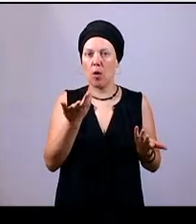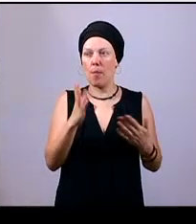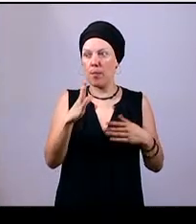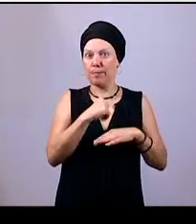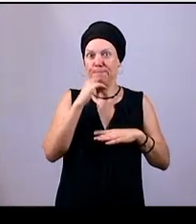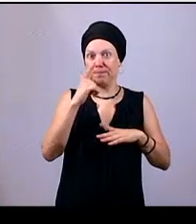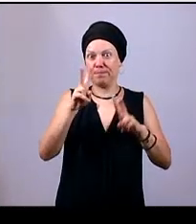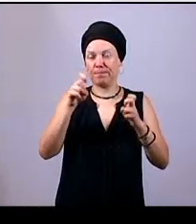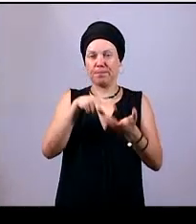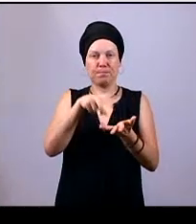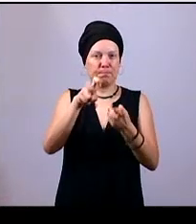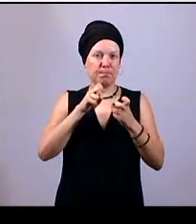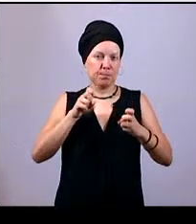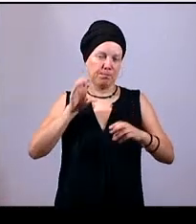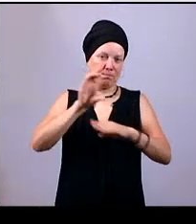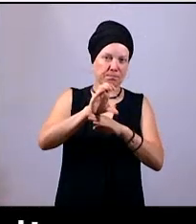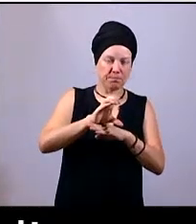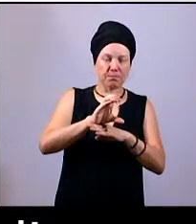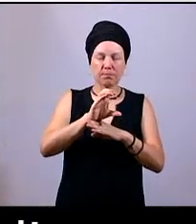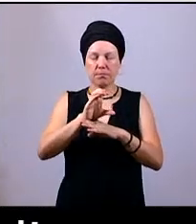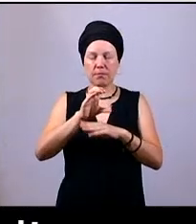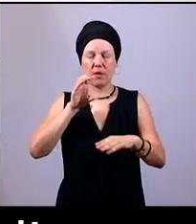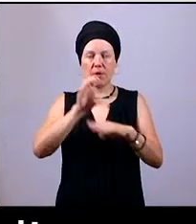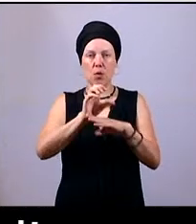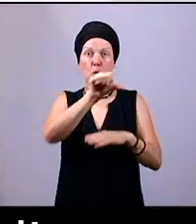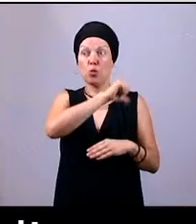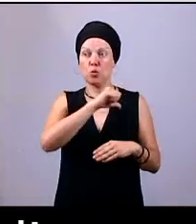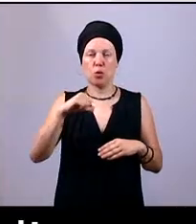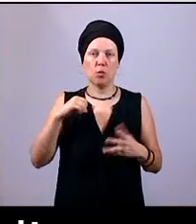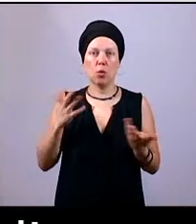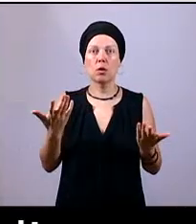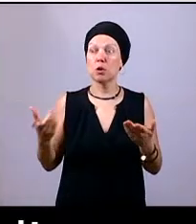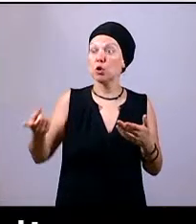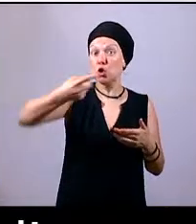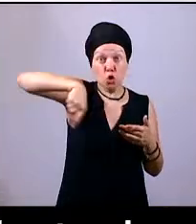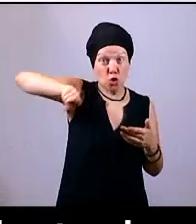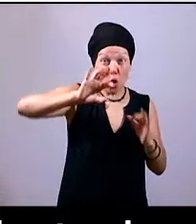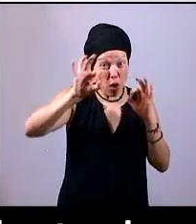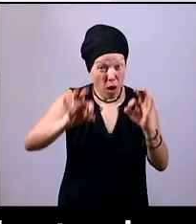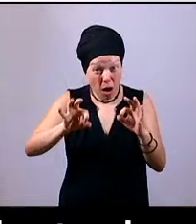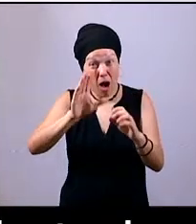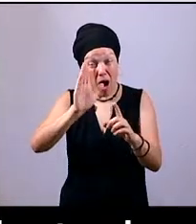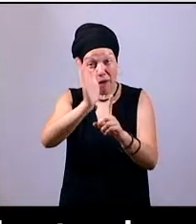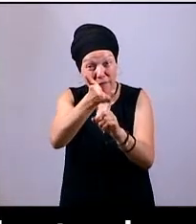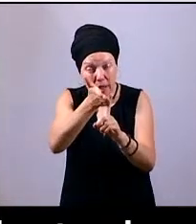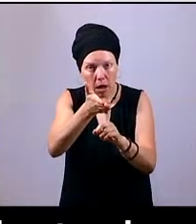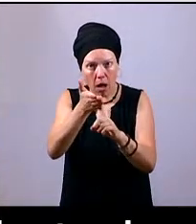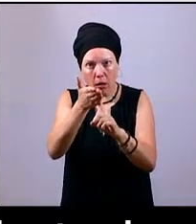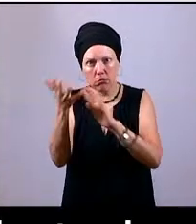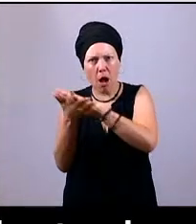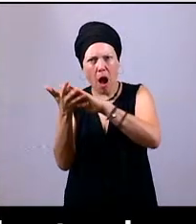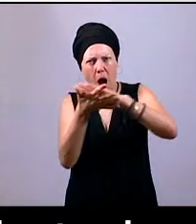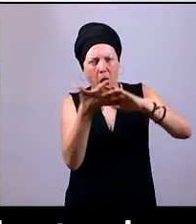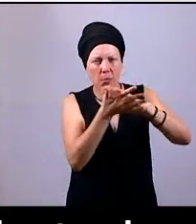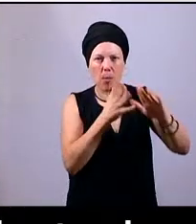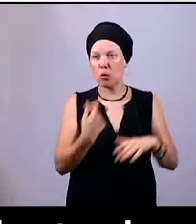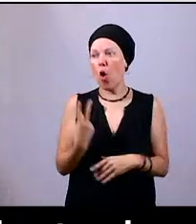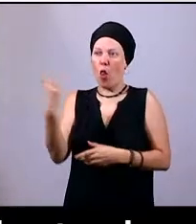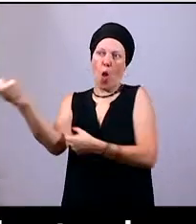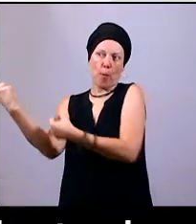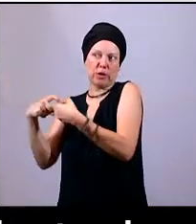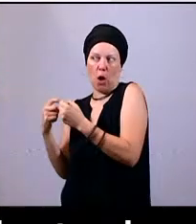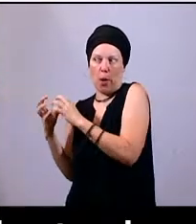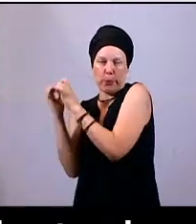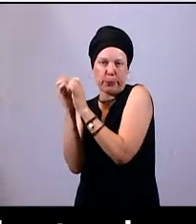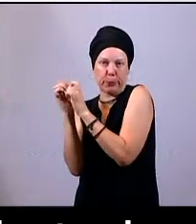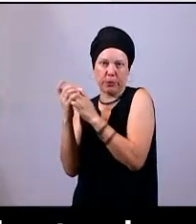de financiación autonómica? Primero, que lo que es de todos lo hablemos entre todos, no de manera oscura y bilateral pactado entre